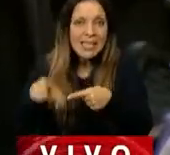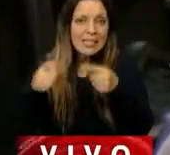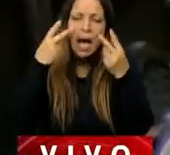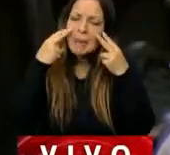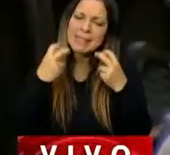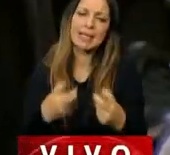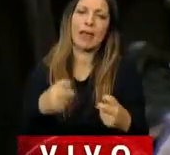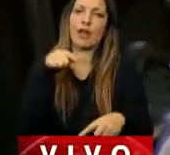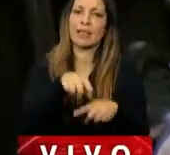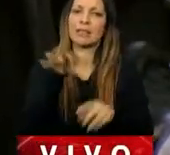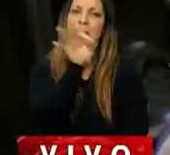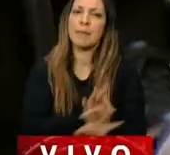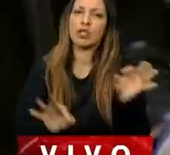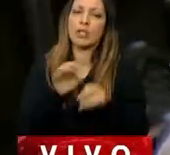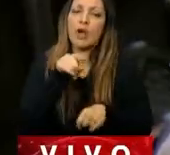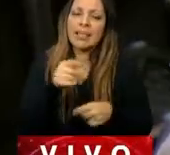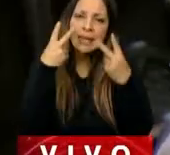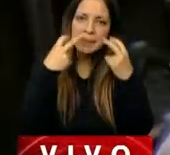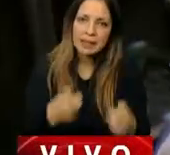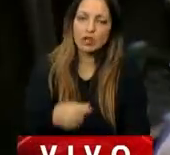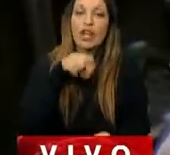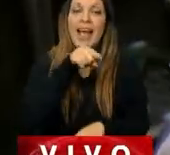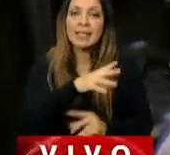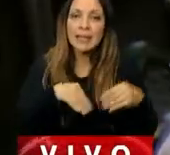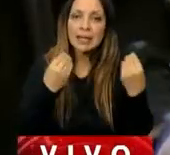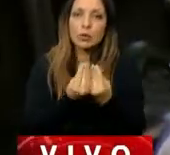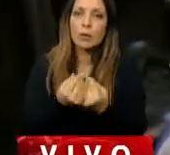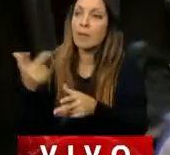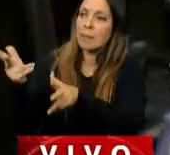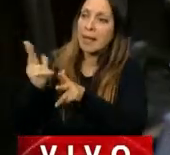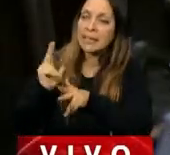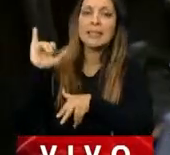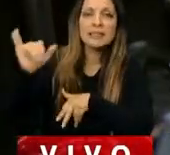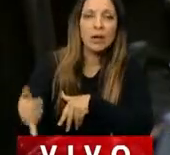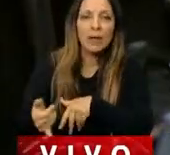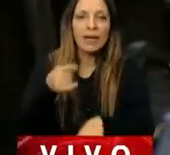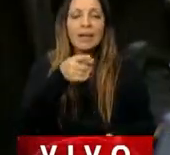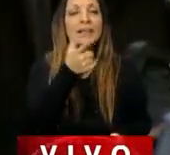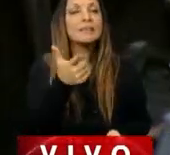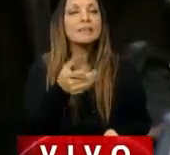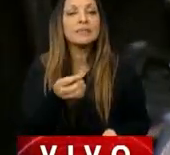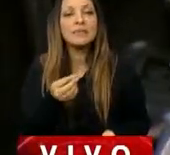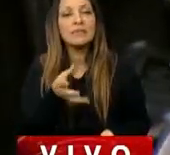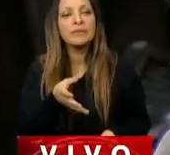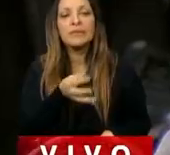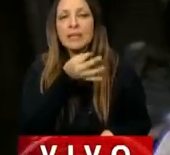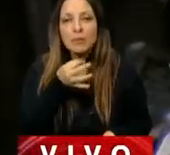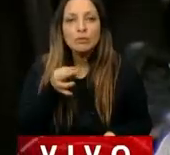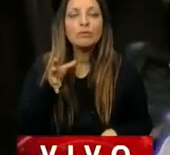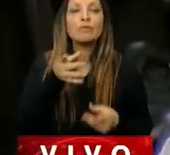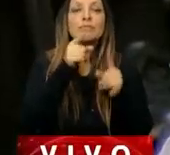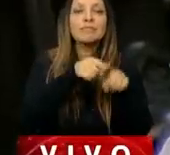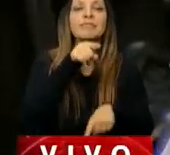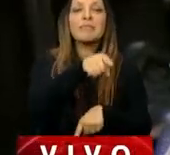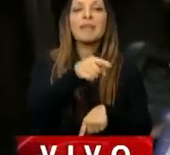llevó adelante este proyecto y esta investigación y este resultado. Me dice que sí, Filmus. Y la Argentina va a